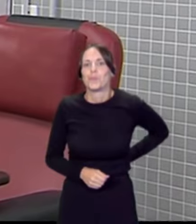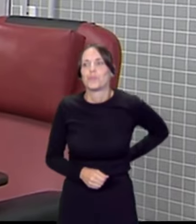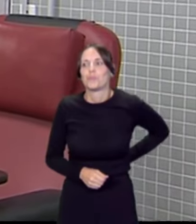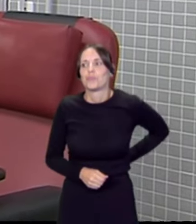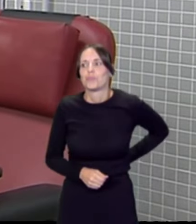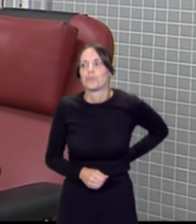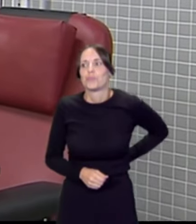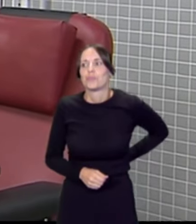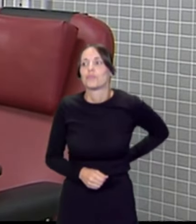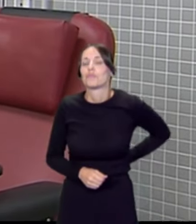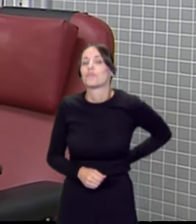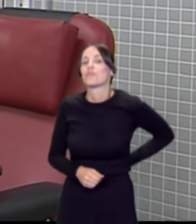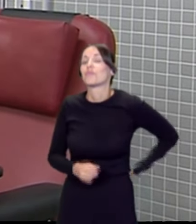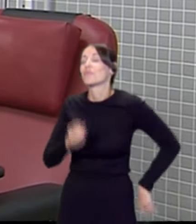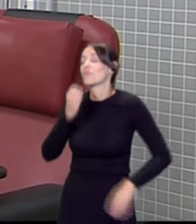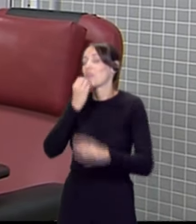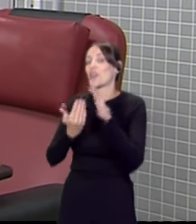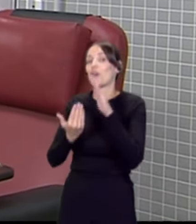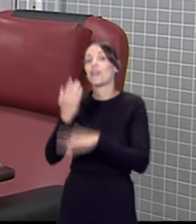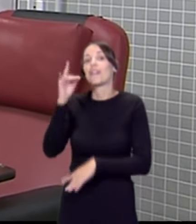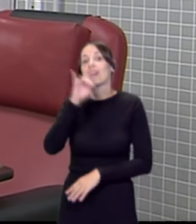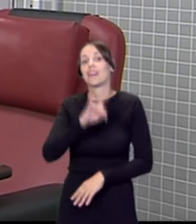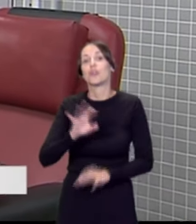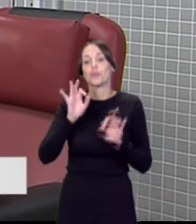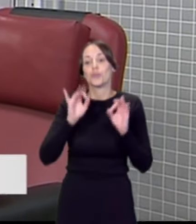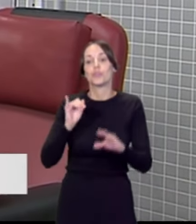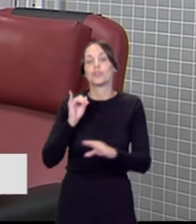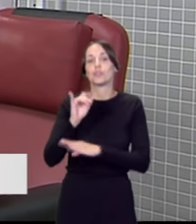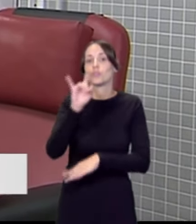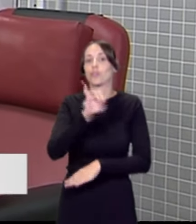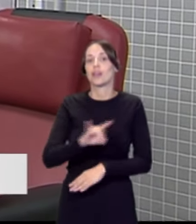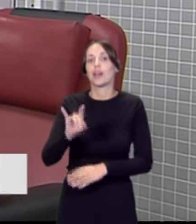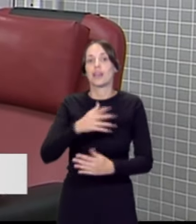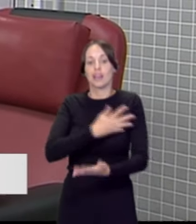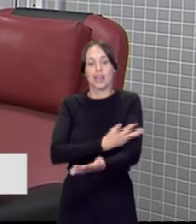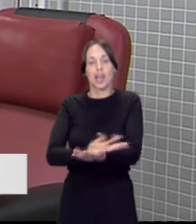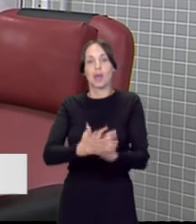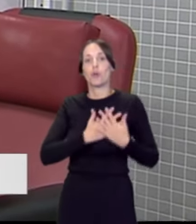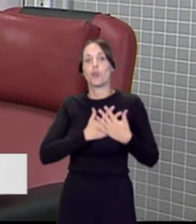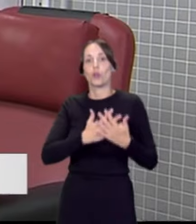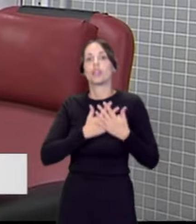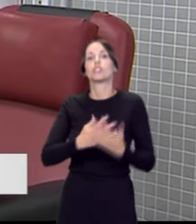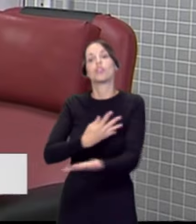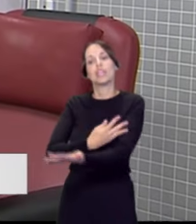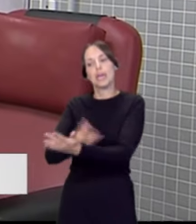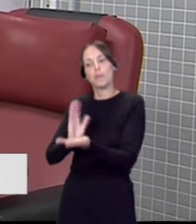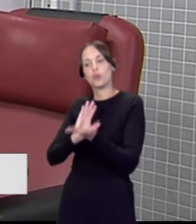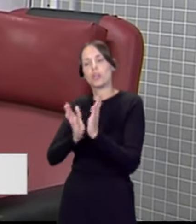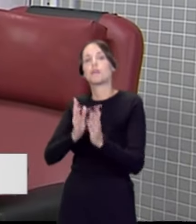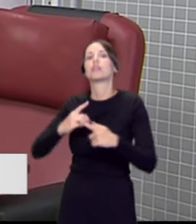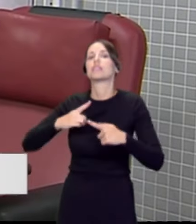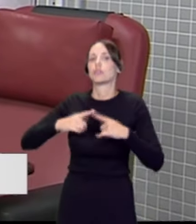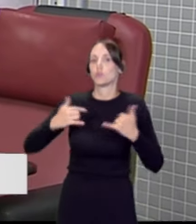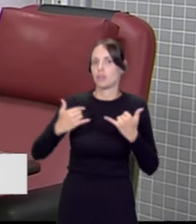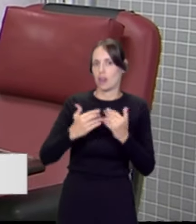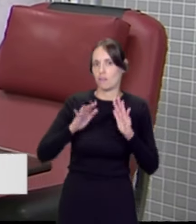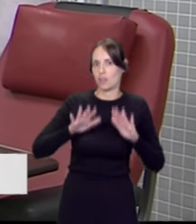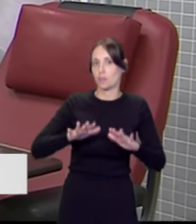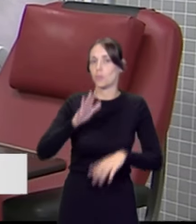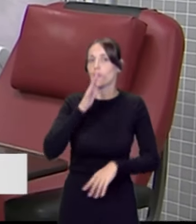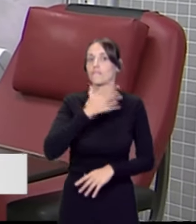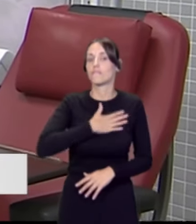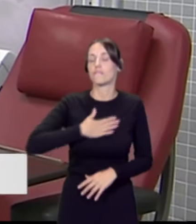Buenos días, Canarias. Nos encontramos ahora mismo en el Instituto Canario de Hemodonación y Hemoterapia de la ciudad de Santa Cruz de Tenerife porque queremos que